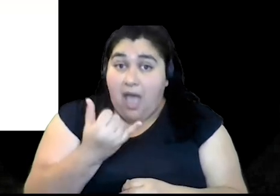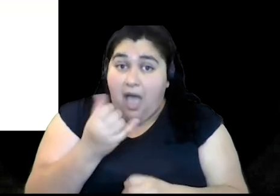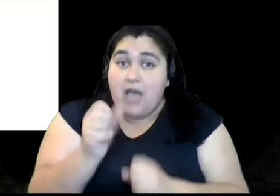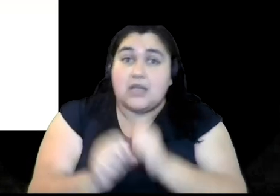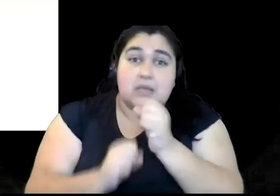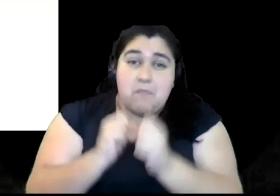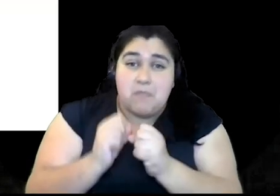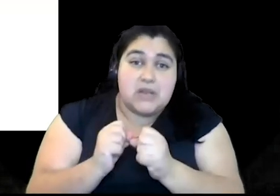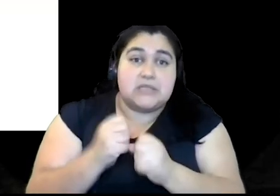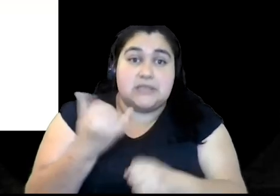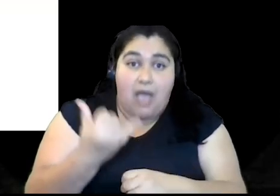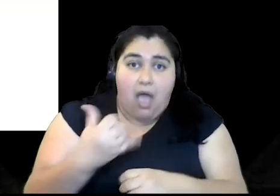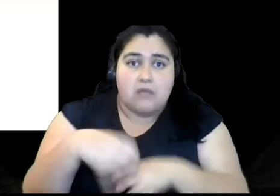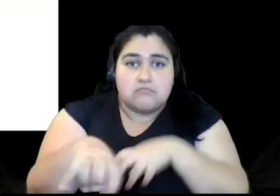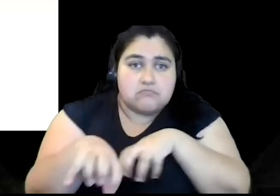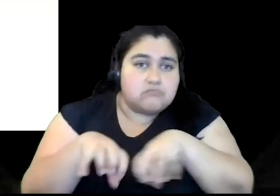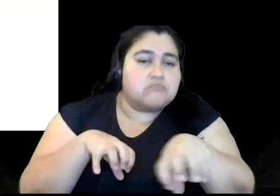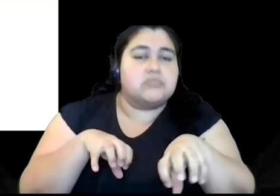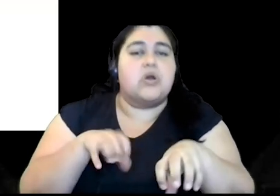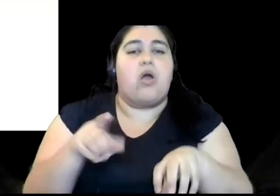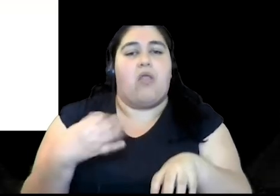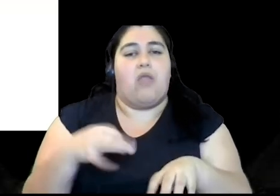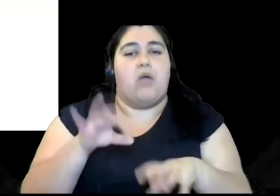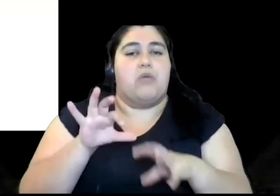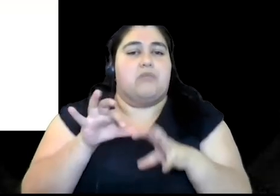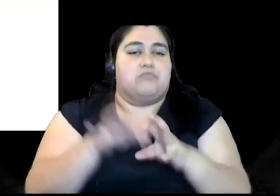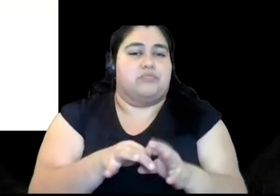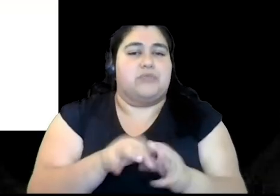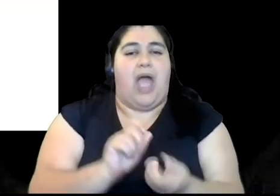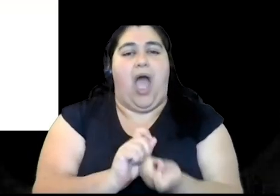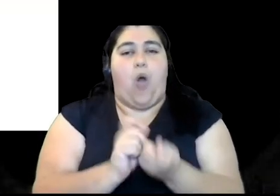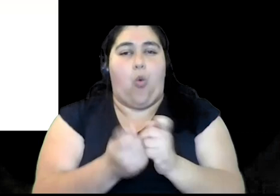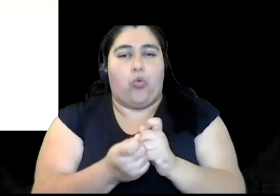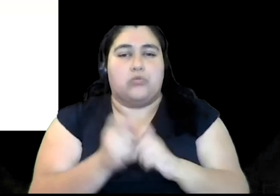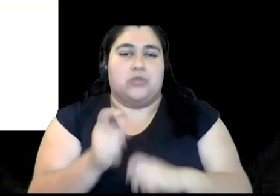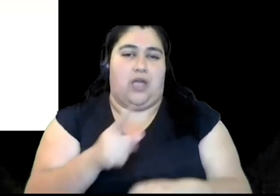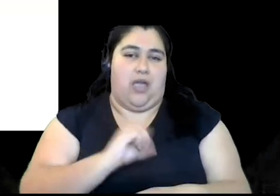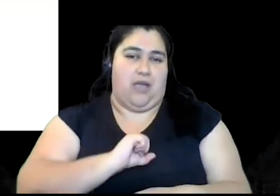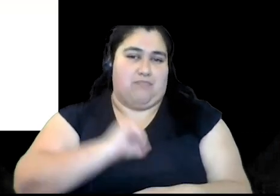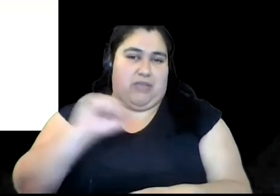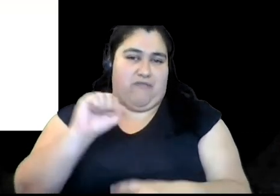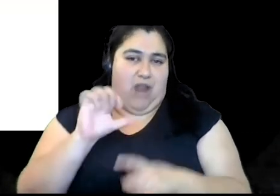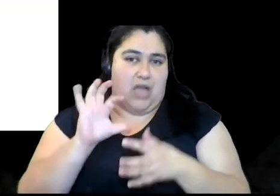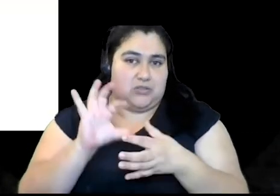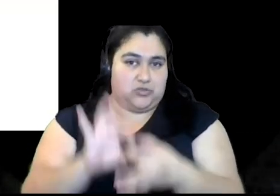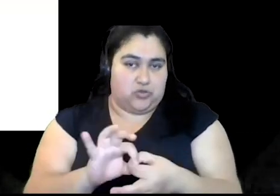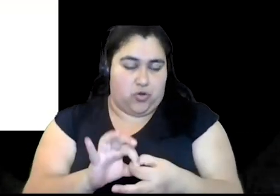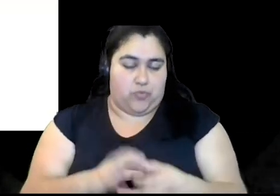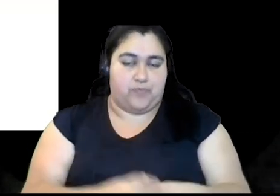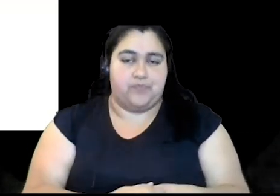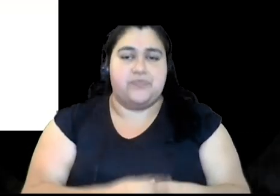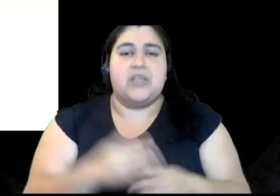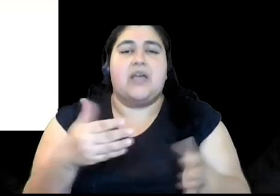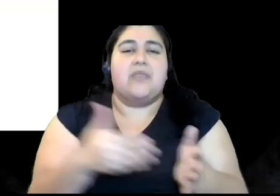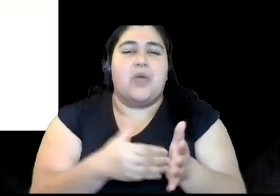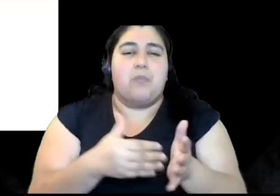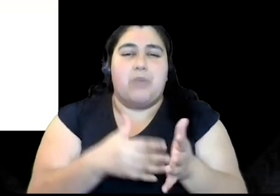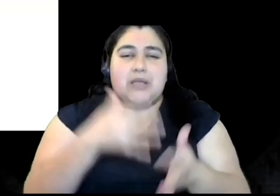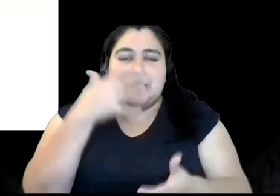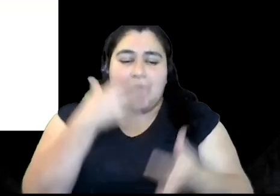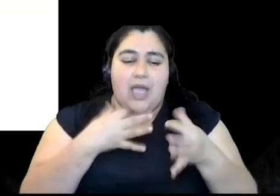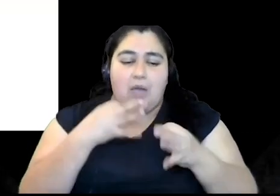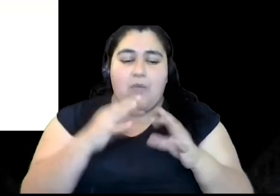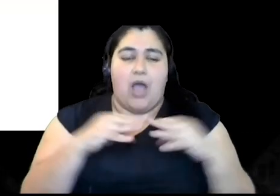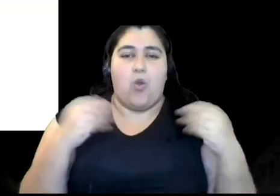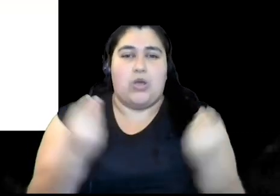el mecanismo de ajuste por inflación y donde cuando hablamos de evaluación en el mecanismo